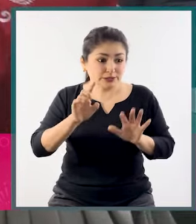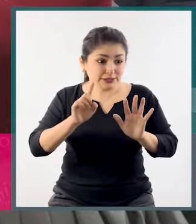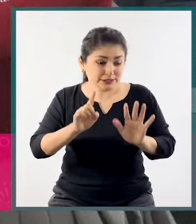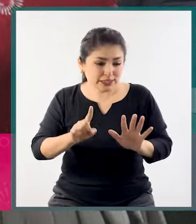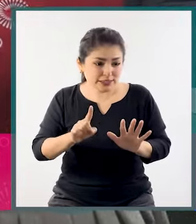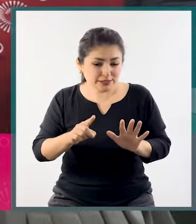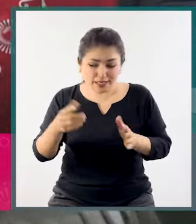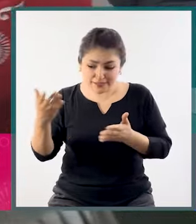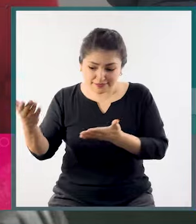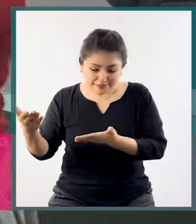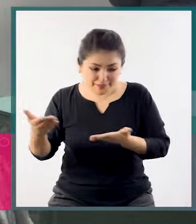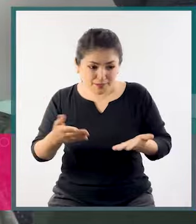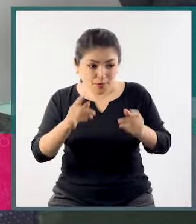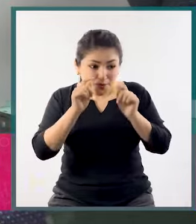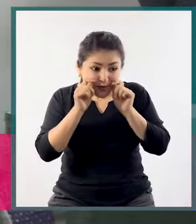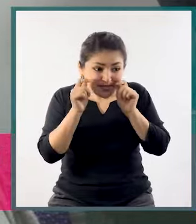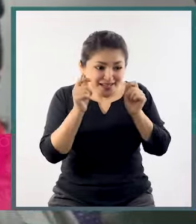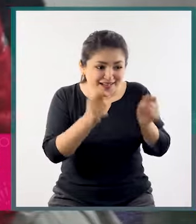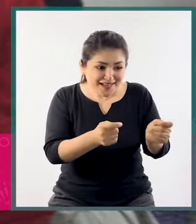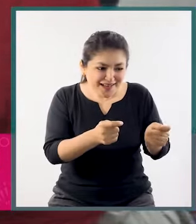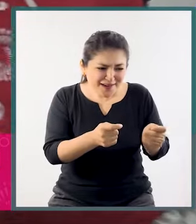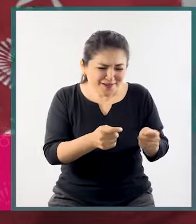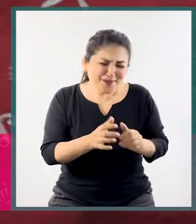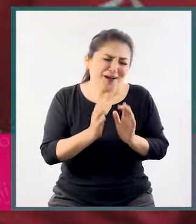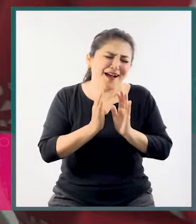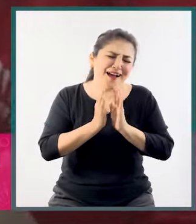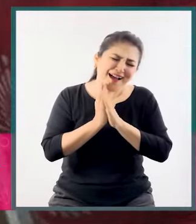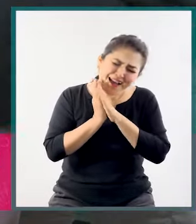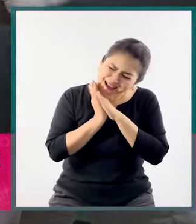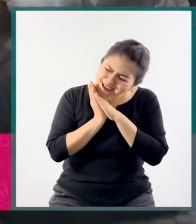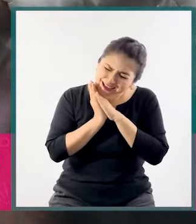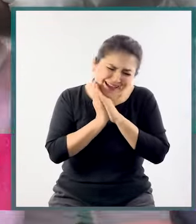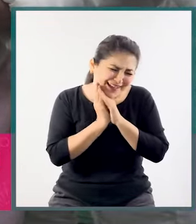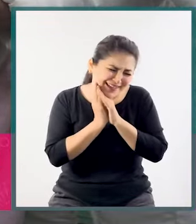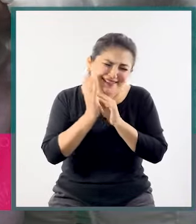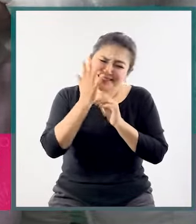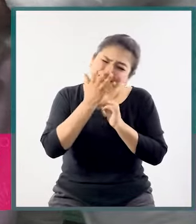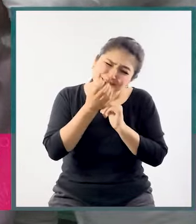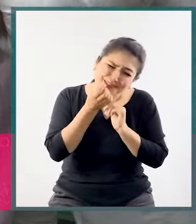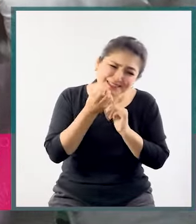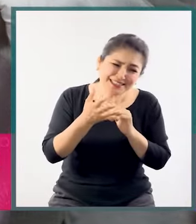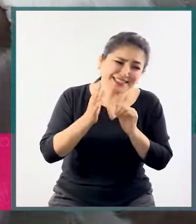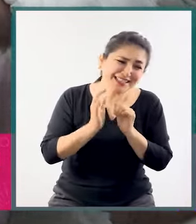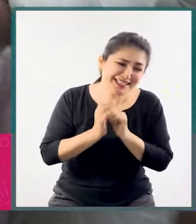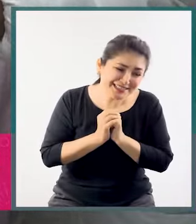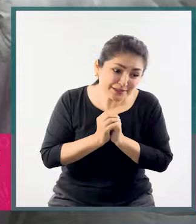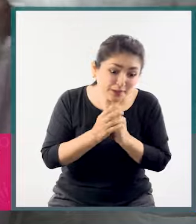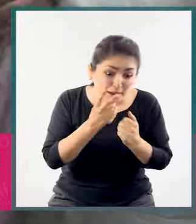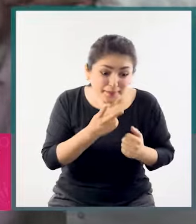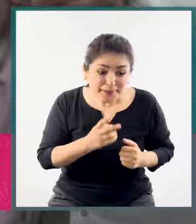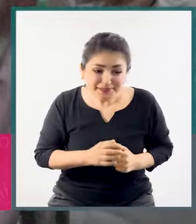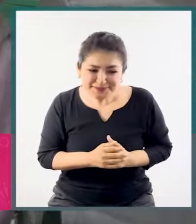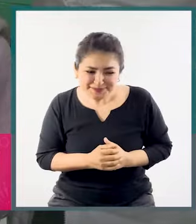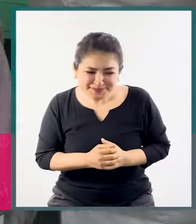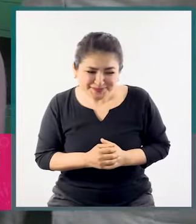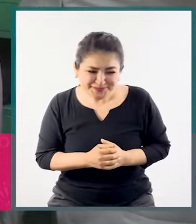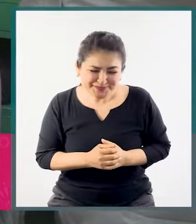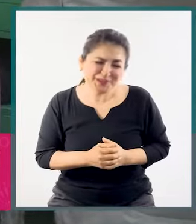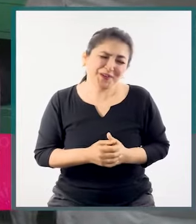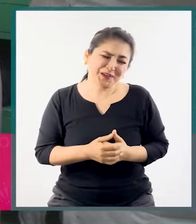2024. Acá Vicente ha traído un regalito. Es. ¡Ay, qué hermoso! A ver, a